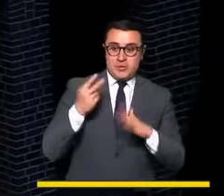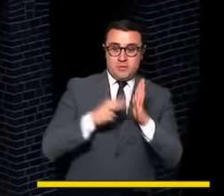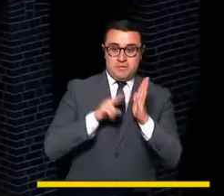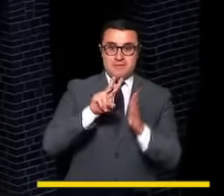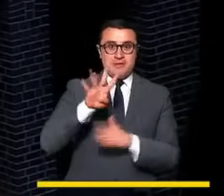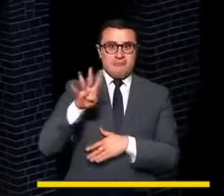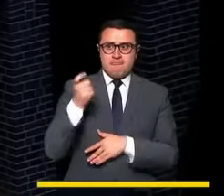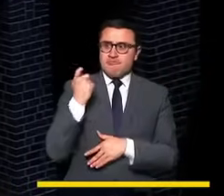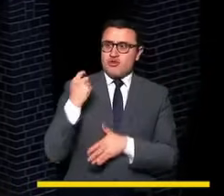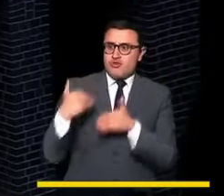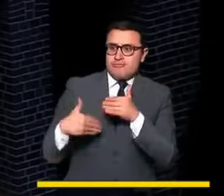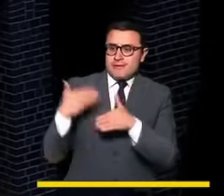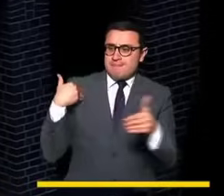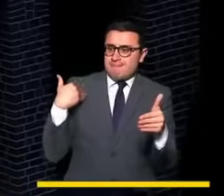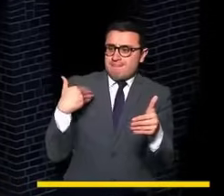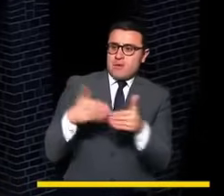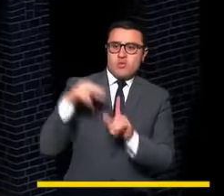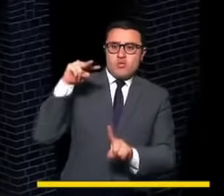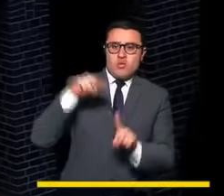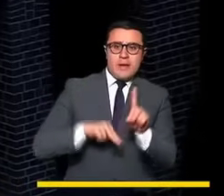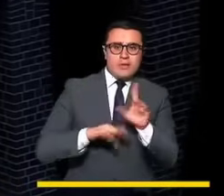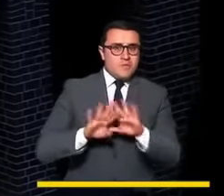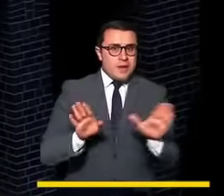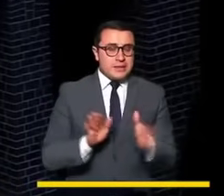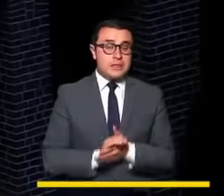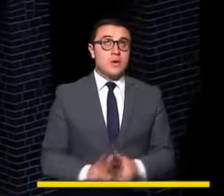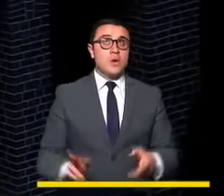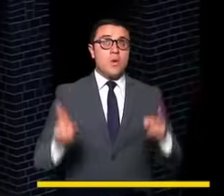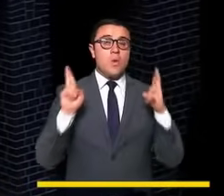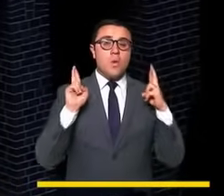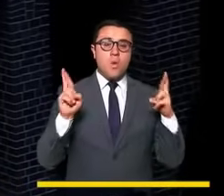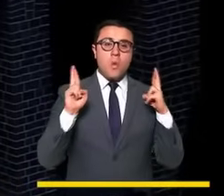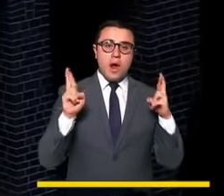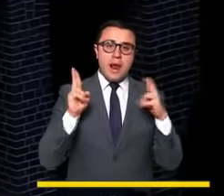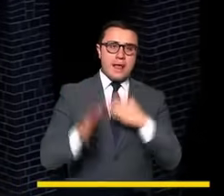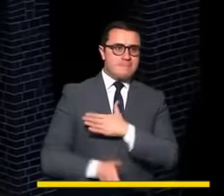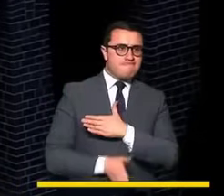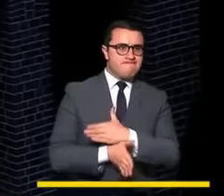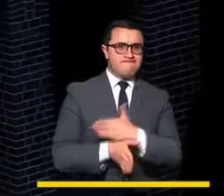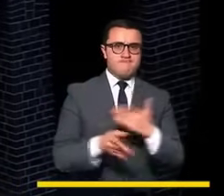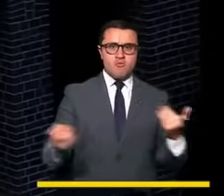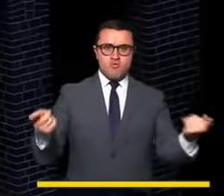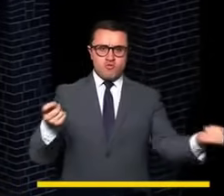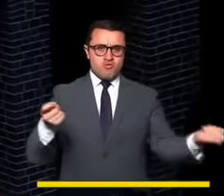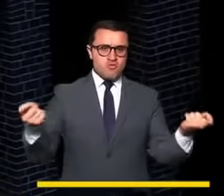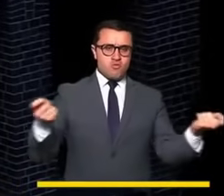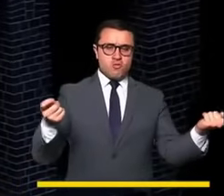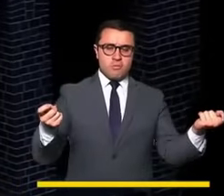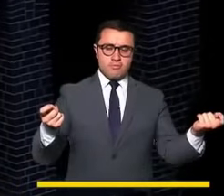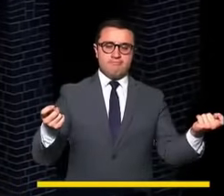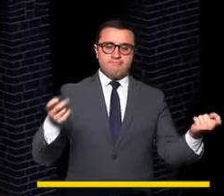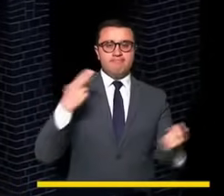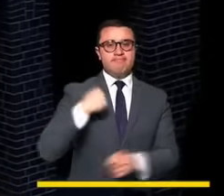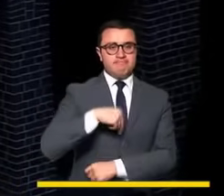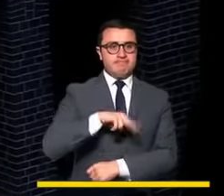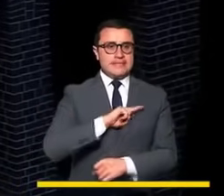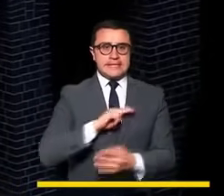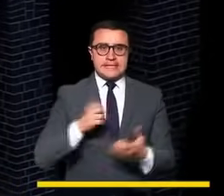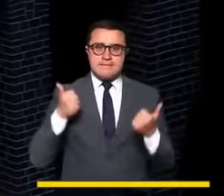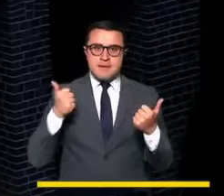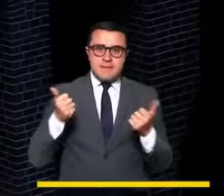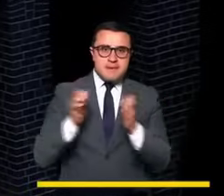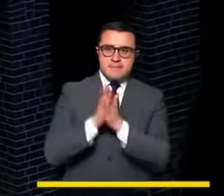ojalá. Hay que mantener, digamos, el control, más o menos lo que estamos haciendo bien, apretar